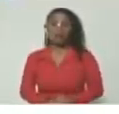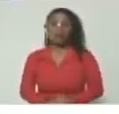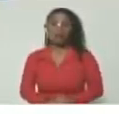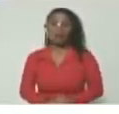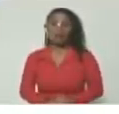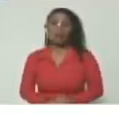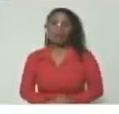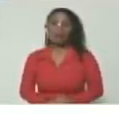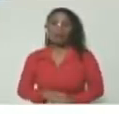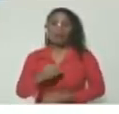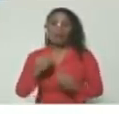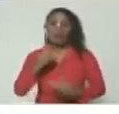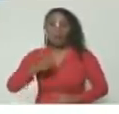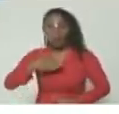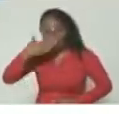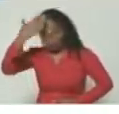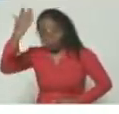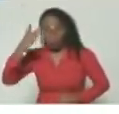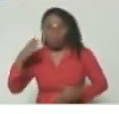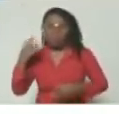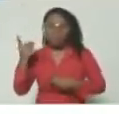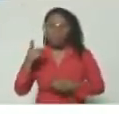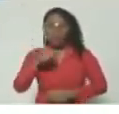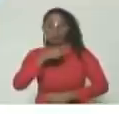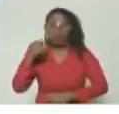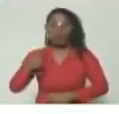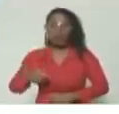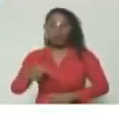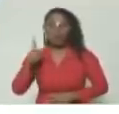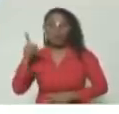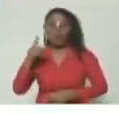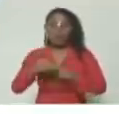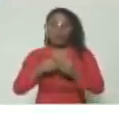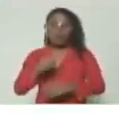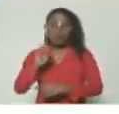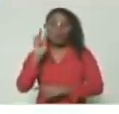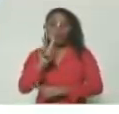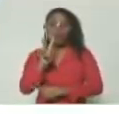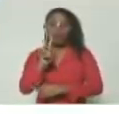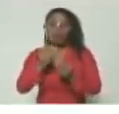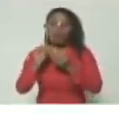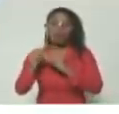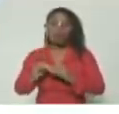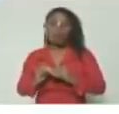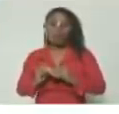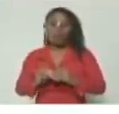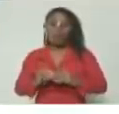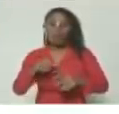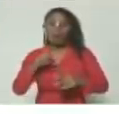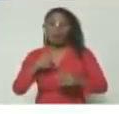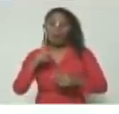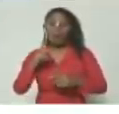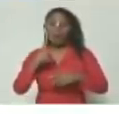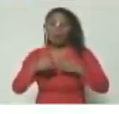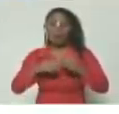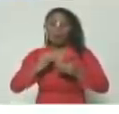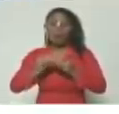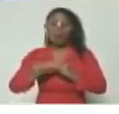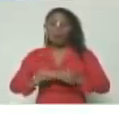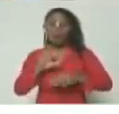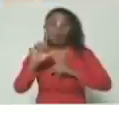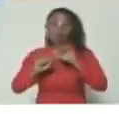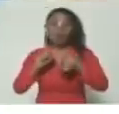como Arabia Saudita, grandes productores o Rusia, le hace overhaul a dos refinerías, la producción de esa refinería las compra